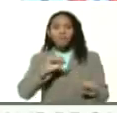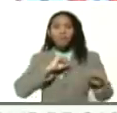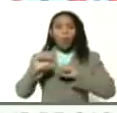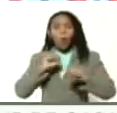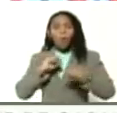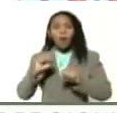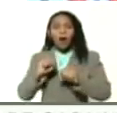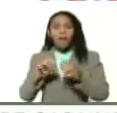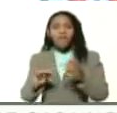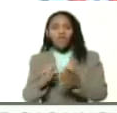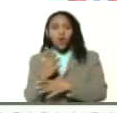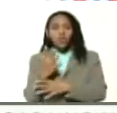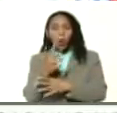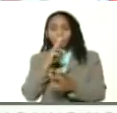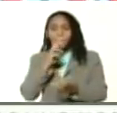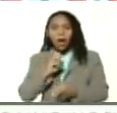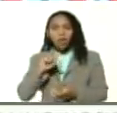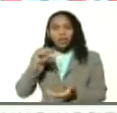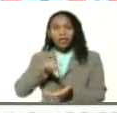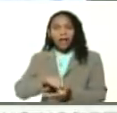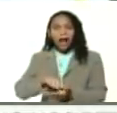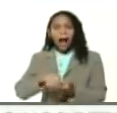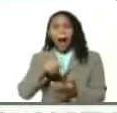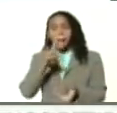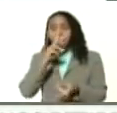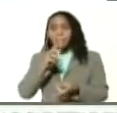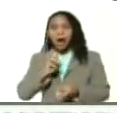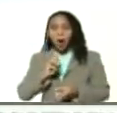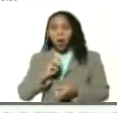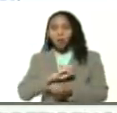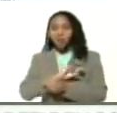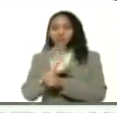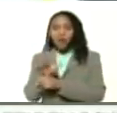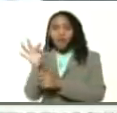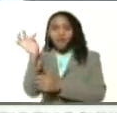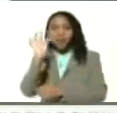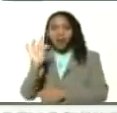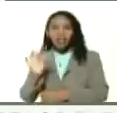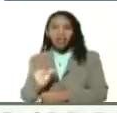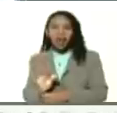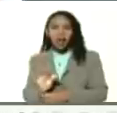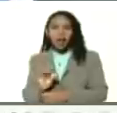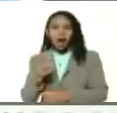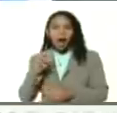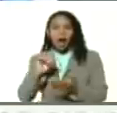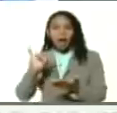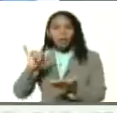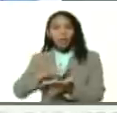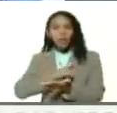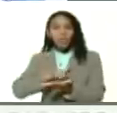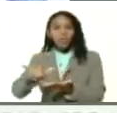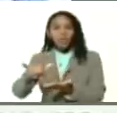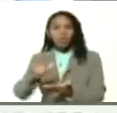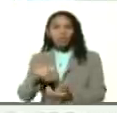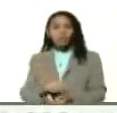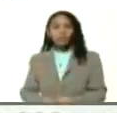Banco Central en el Citibank al Banco de la Reserva Federal en Nueva York.